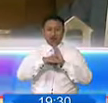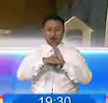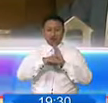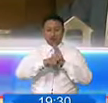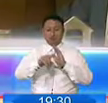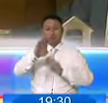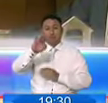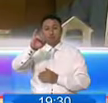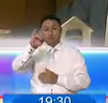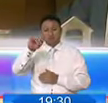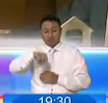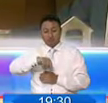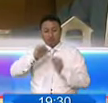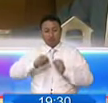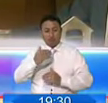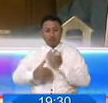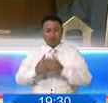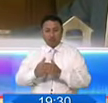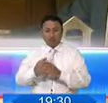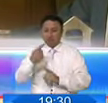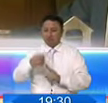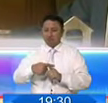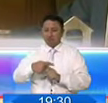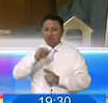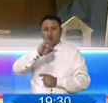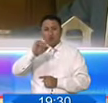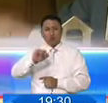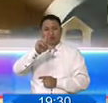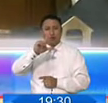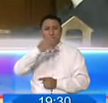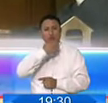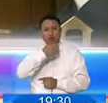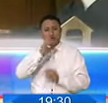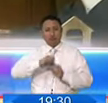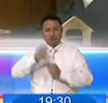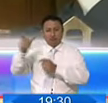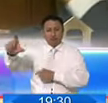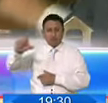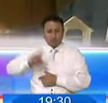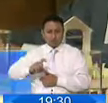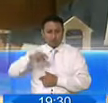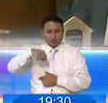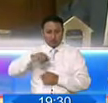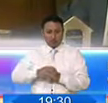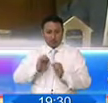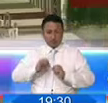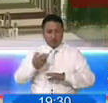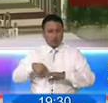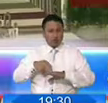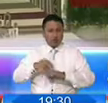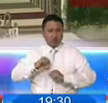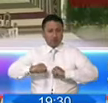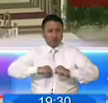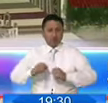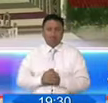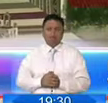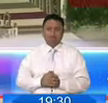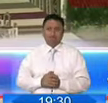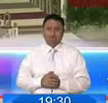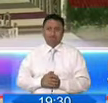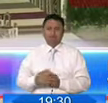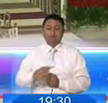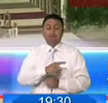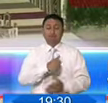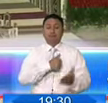avanzar y que yo creo que eso se va a ver hasta julio o agosto desembolsos que nos van a permitir operar con normalidad en otro tema y por su